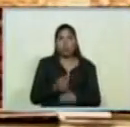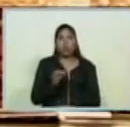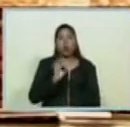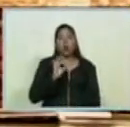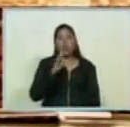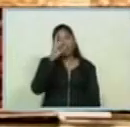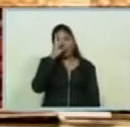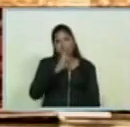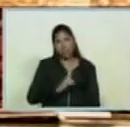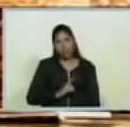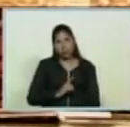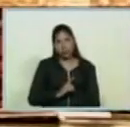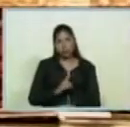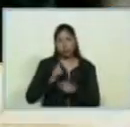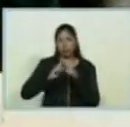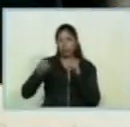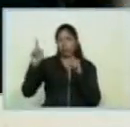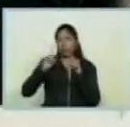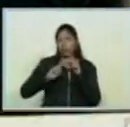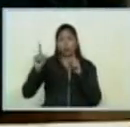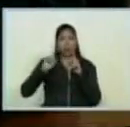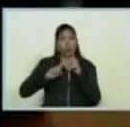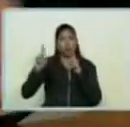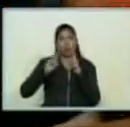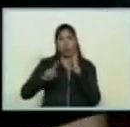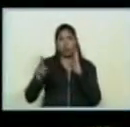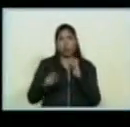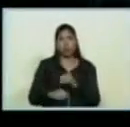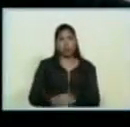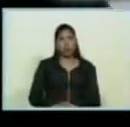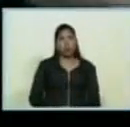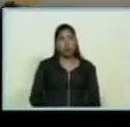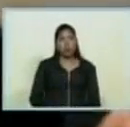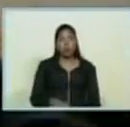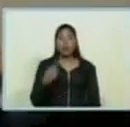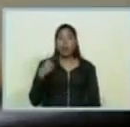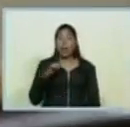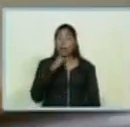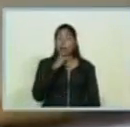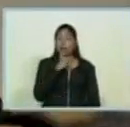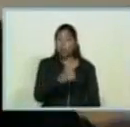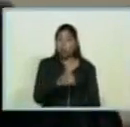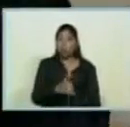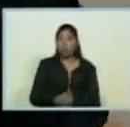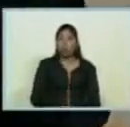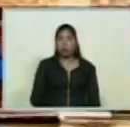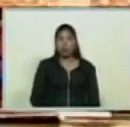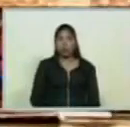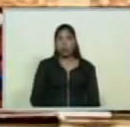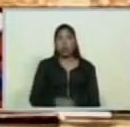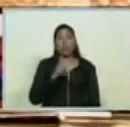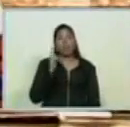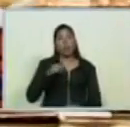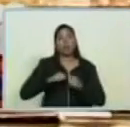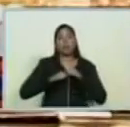casos, etcétera, etcétera. Y aquí, bueno, hay un conjunto de datos muy importantes que hay que difundir.